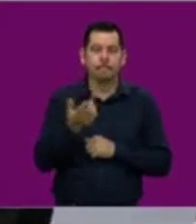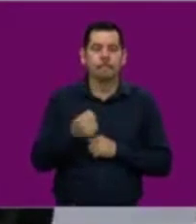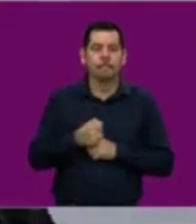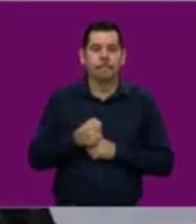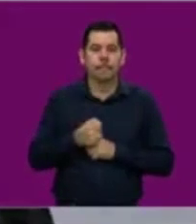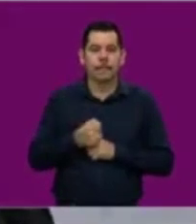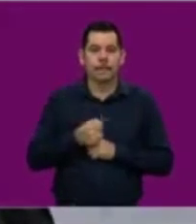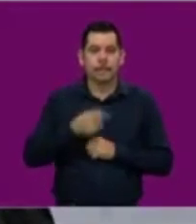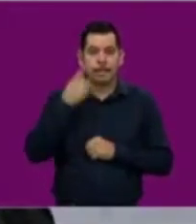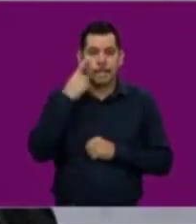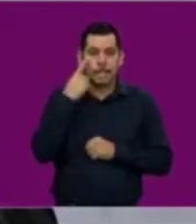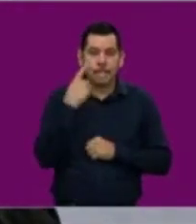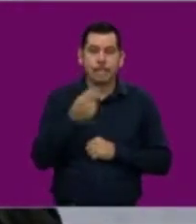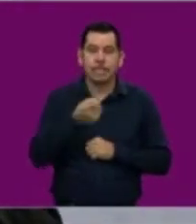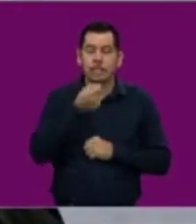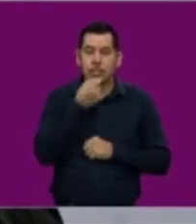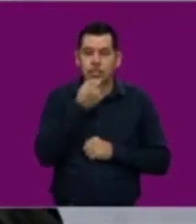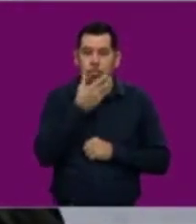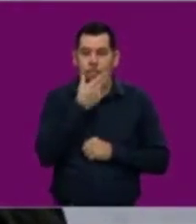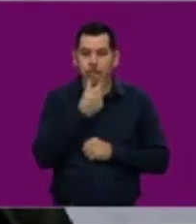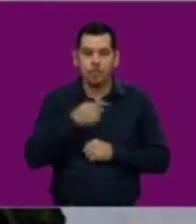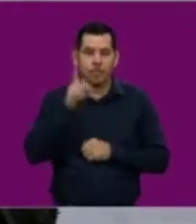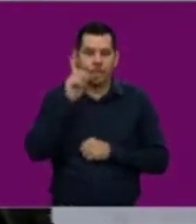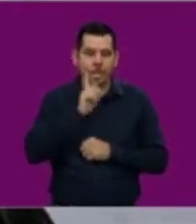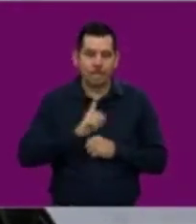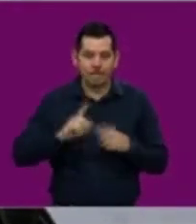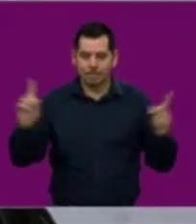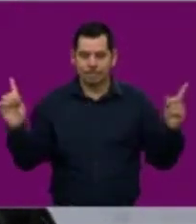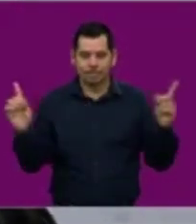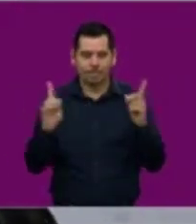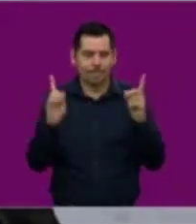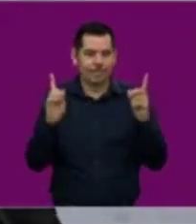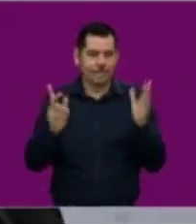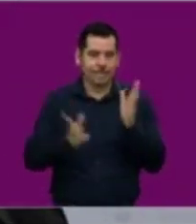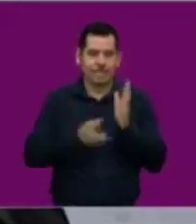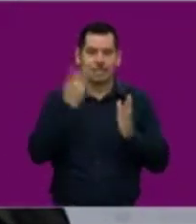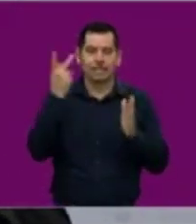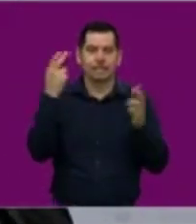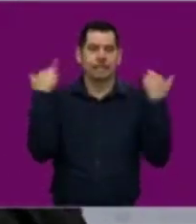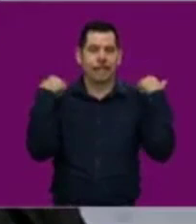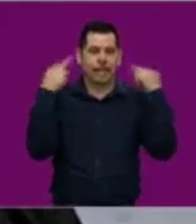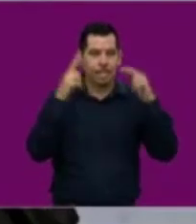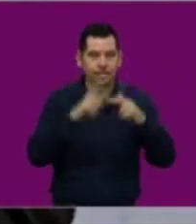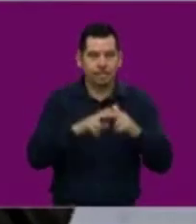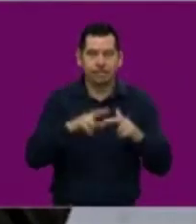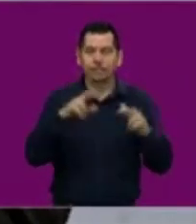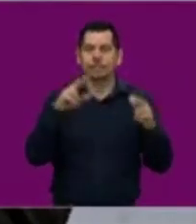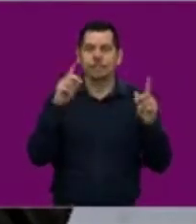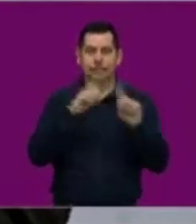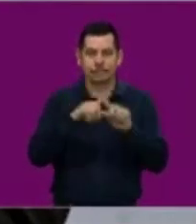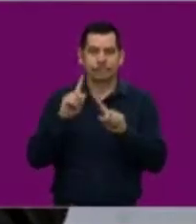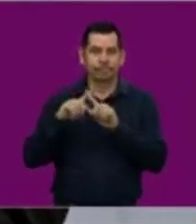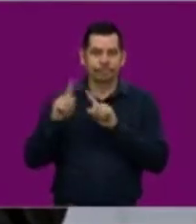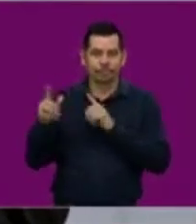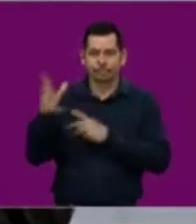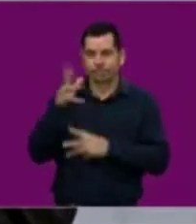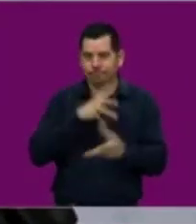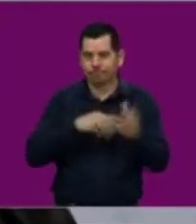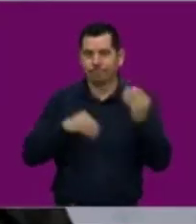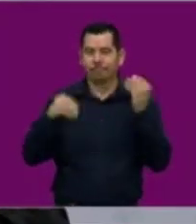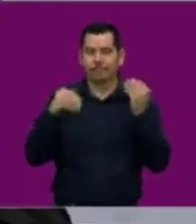reencuentro de las niñas y los niños con los señores profesores necesitamos que